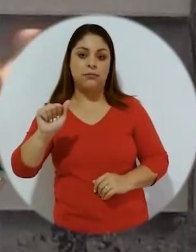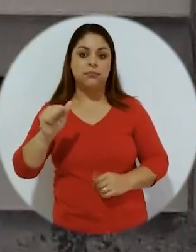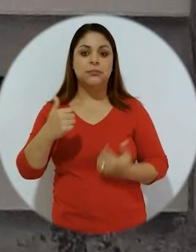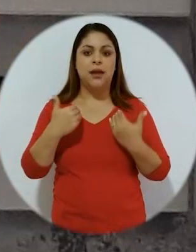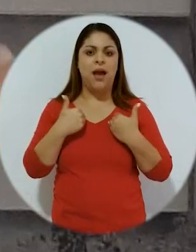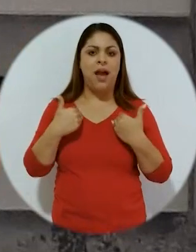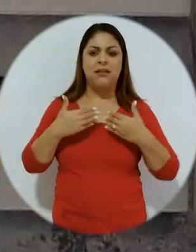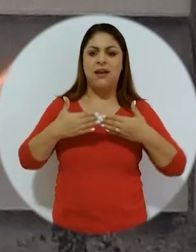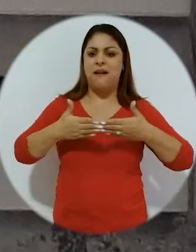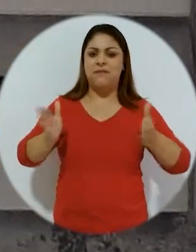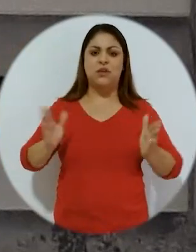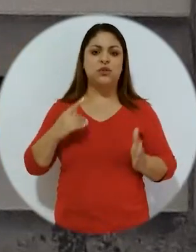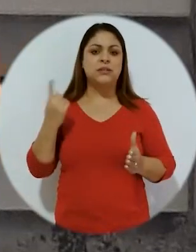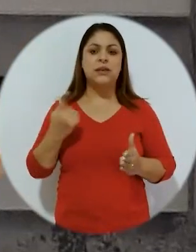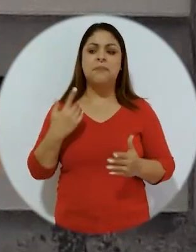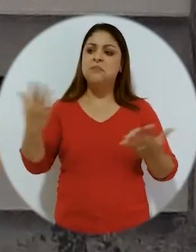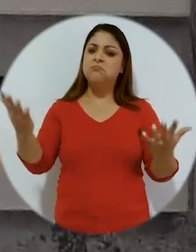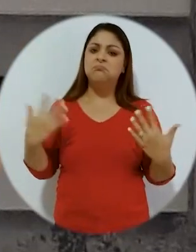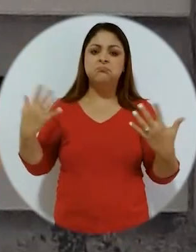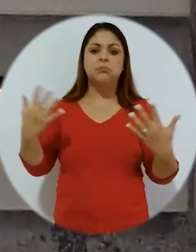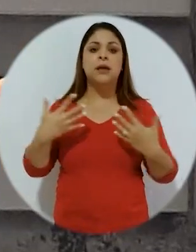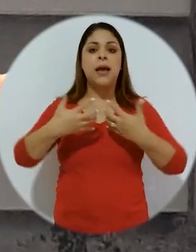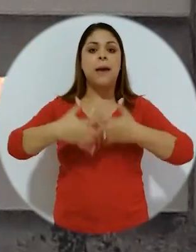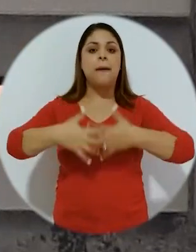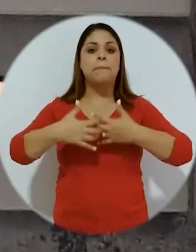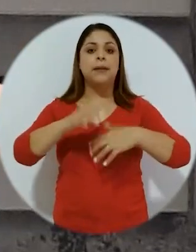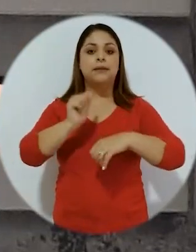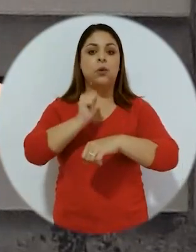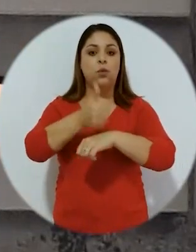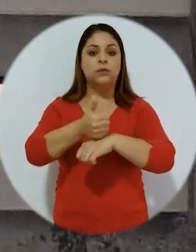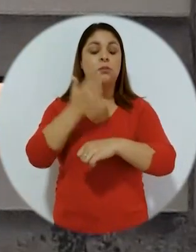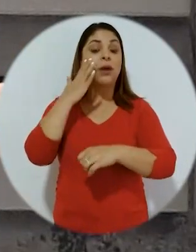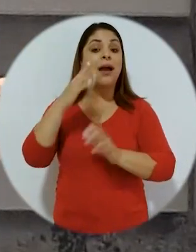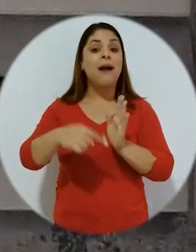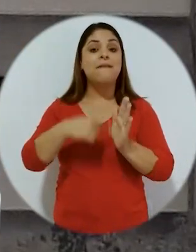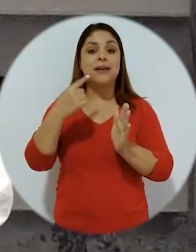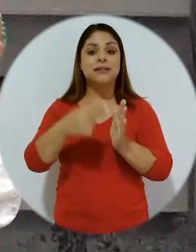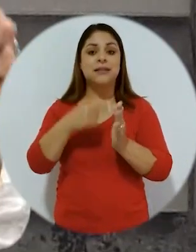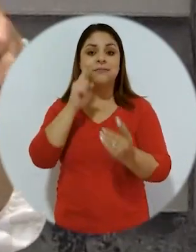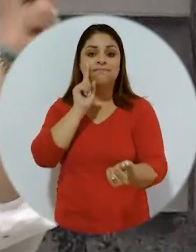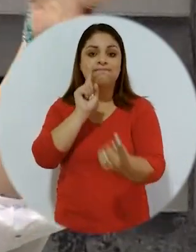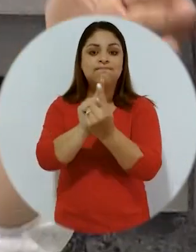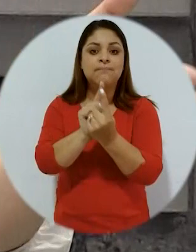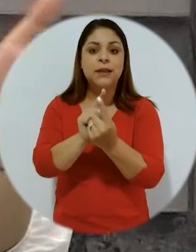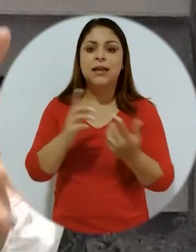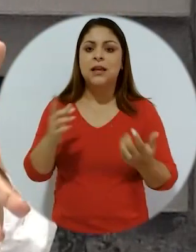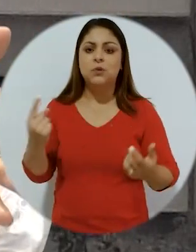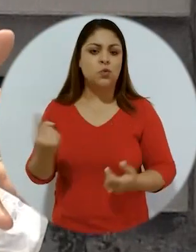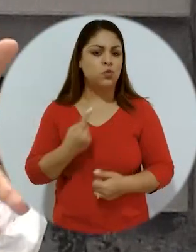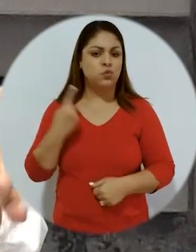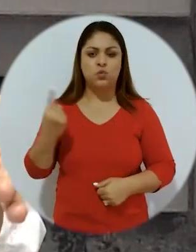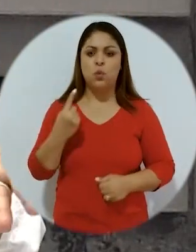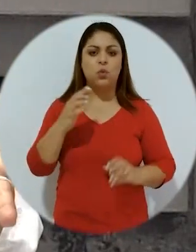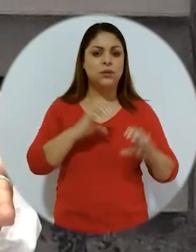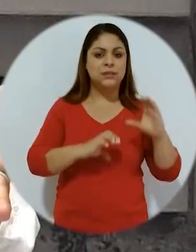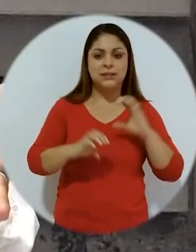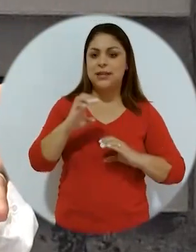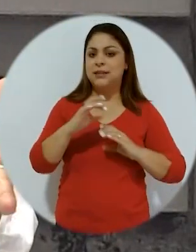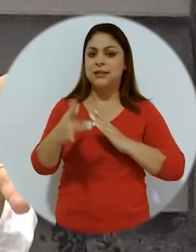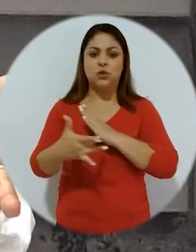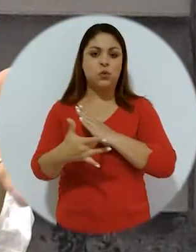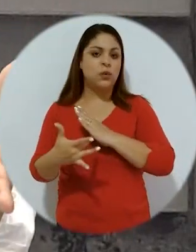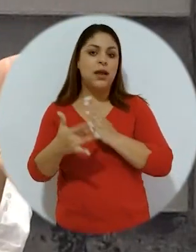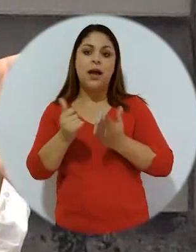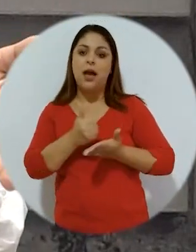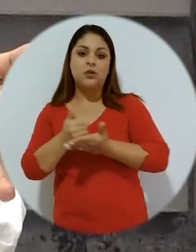a recibir a emprendedores y a trabajar de la mano con ellos, porque muchas veces nos hemos topado que no es solamente la parte científico-tecnológica lo que hay que